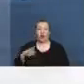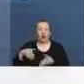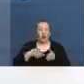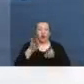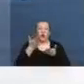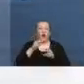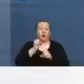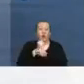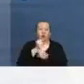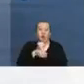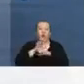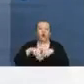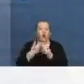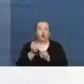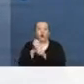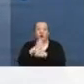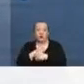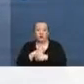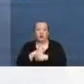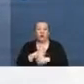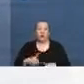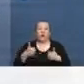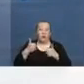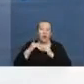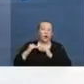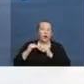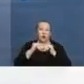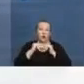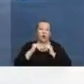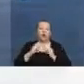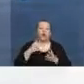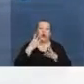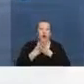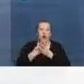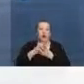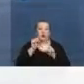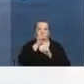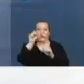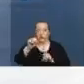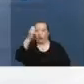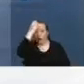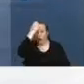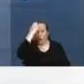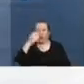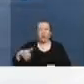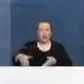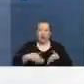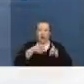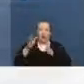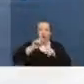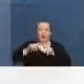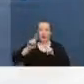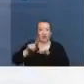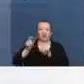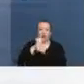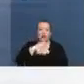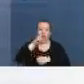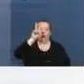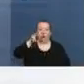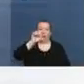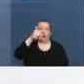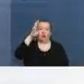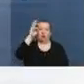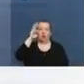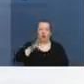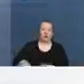y lo hacíamos por el bien común y éste de menos que eran las cárceles sistema educativo carreteras pero veamos veamos lo que hicimos 2016 con